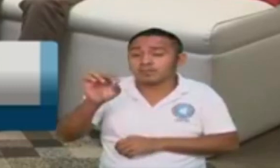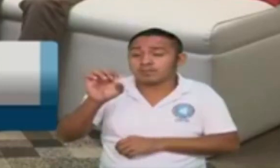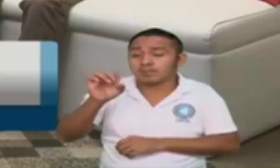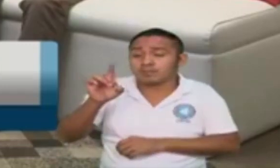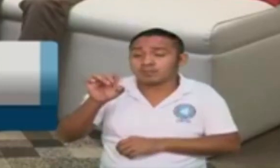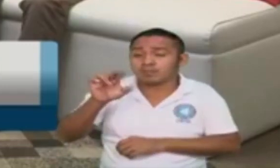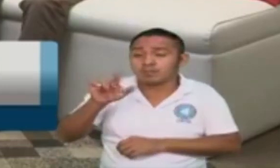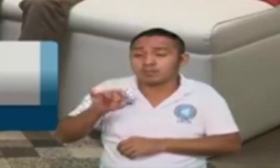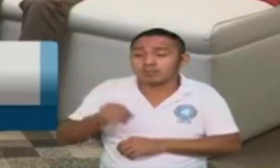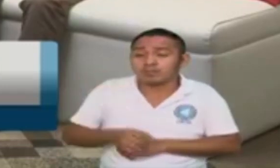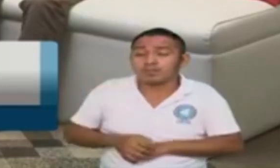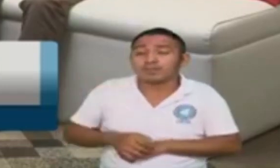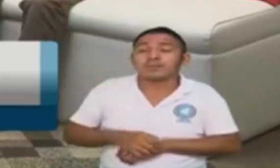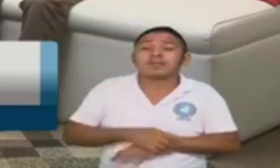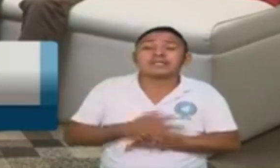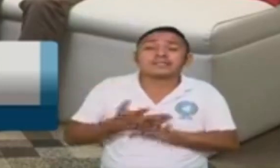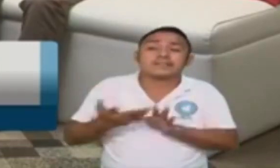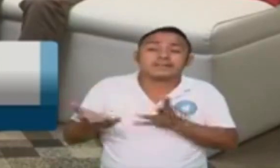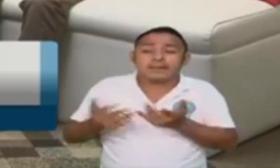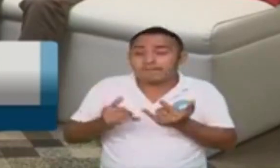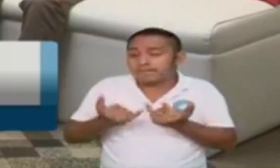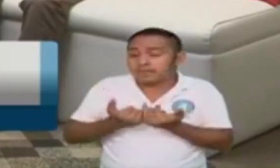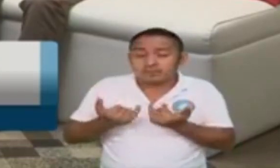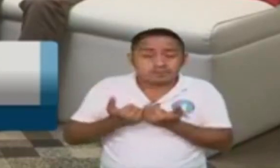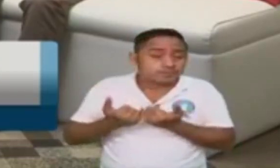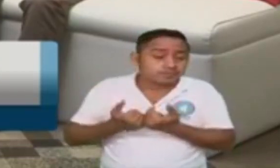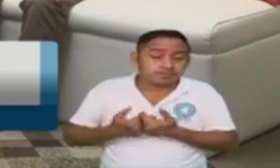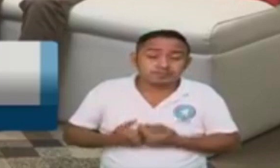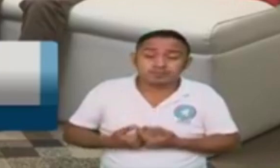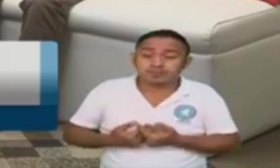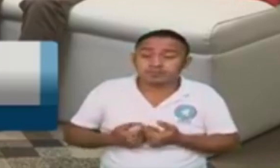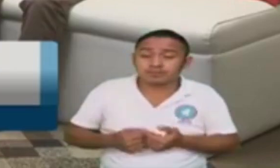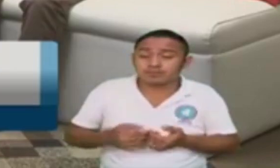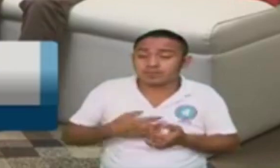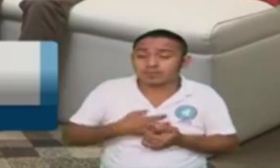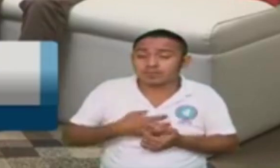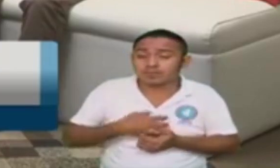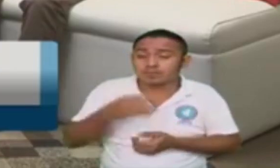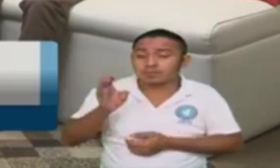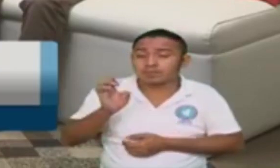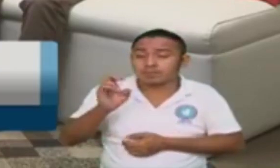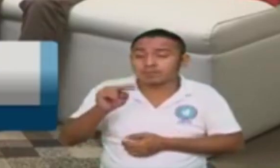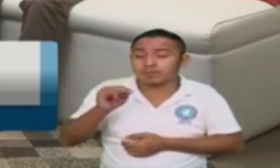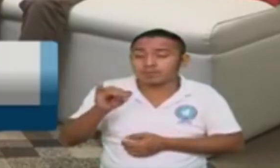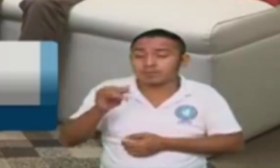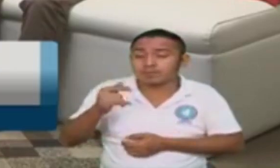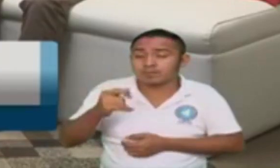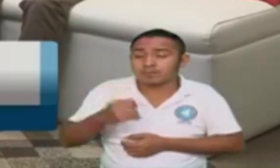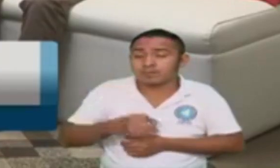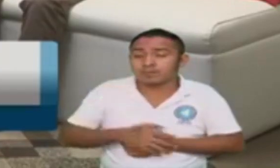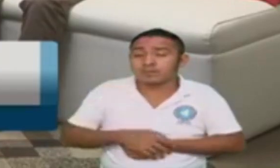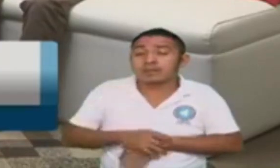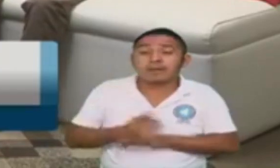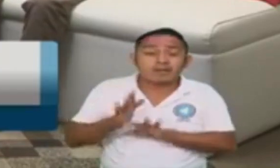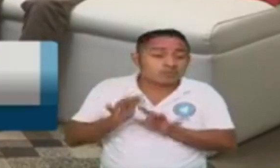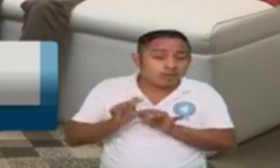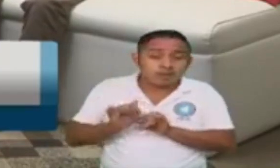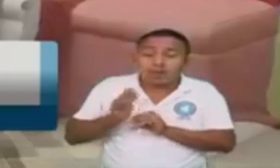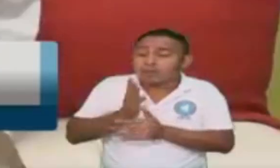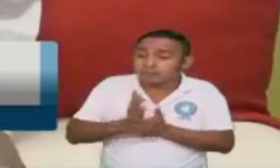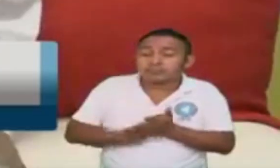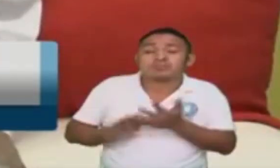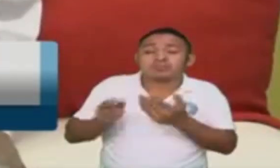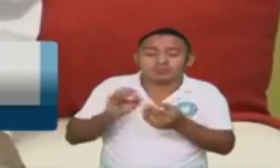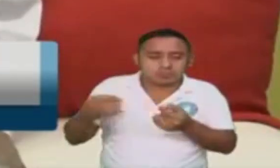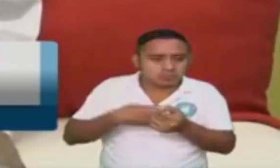suele comportarse casi igual, pues, que el nódulo benigno, ¿no? Ya uno, pues, de hecho, la mayoría de los